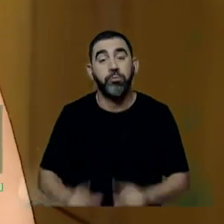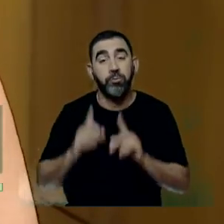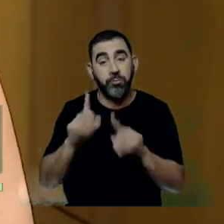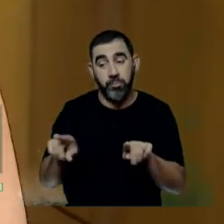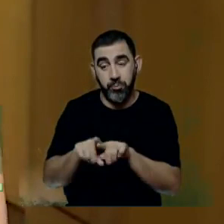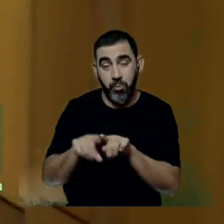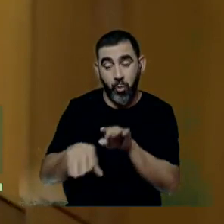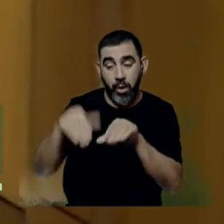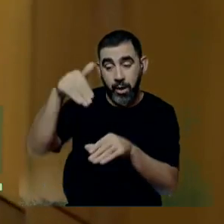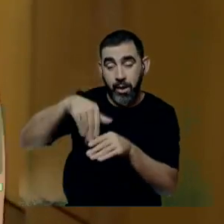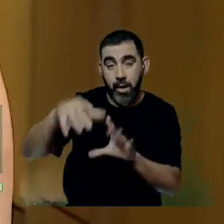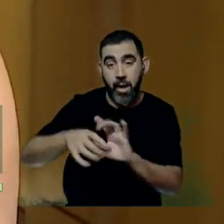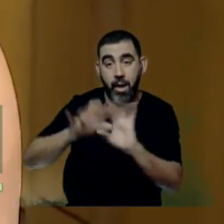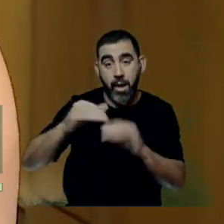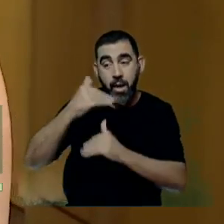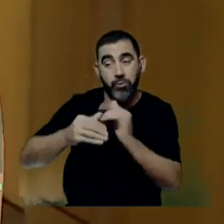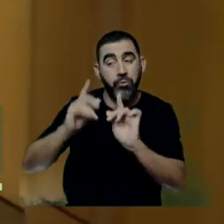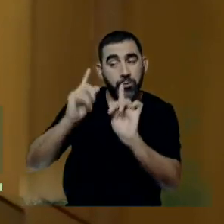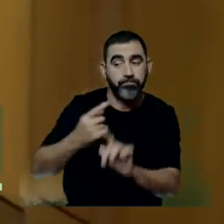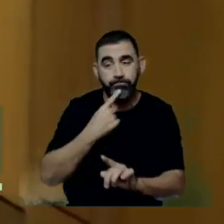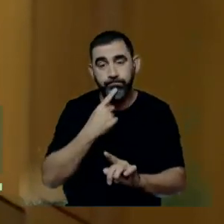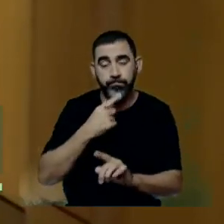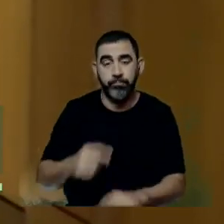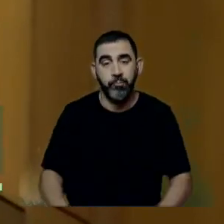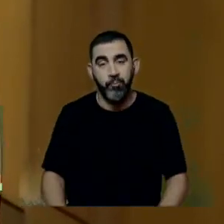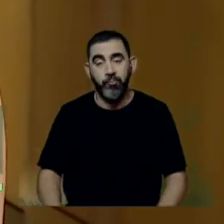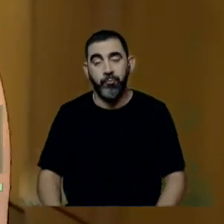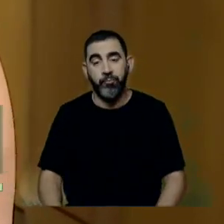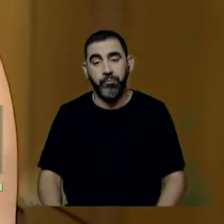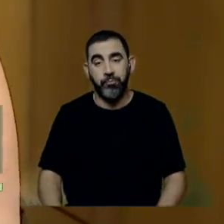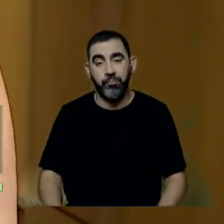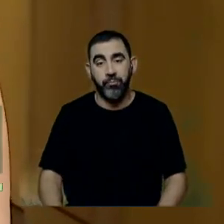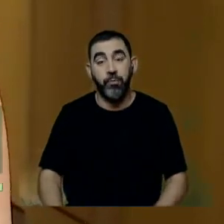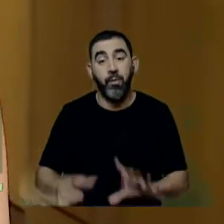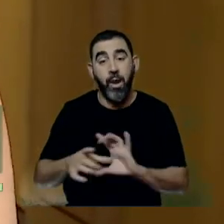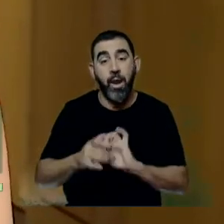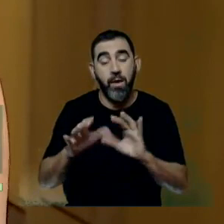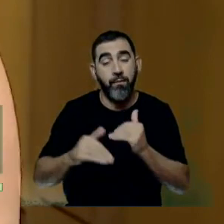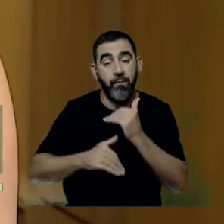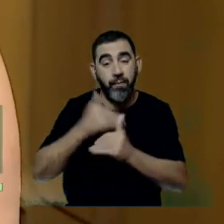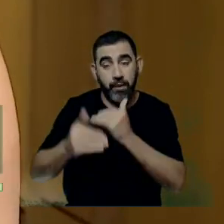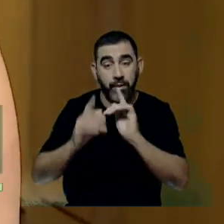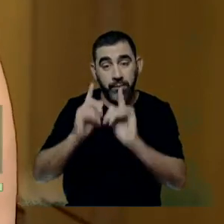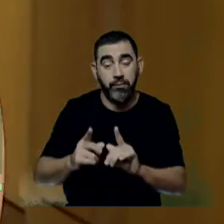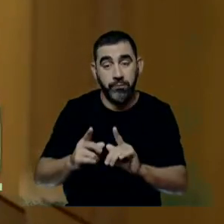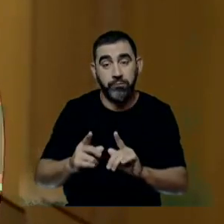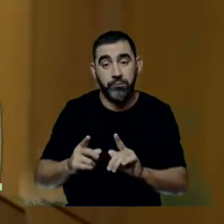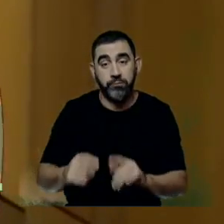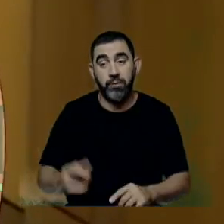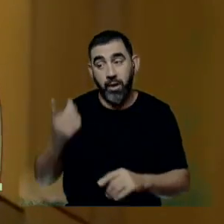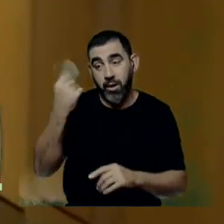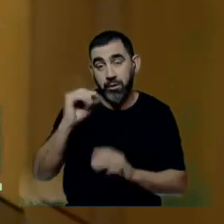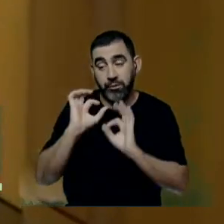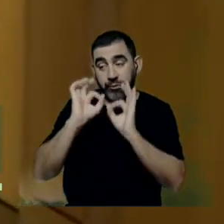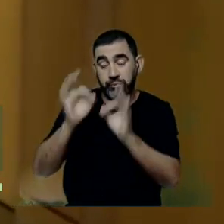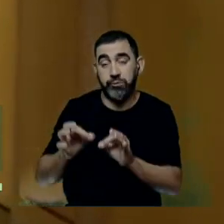legisladores electos por la Libertad Avanza que también acompañaron. También dentro de la Libertad Avanza, bueno, la noticia era que ayer cuando